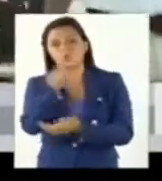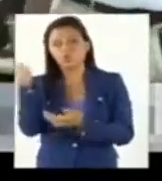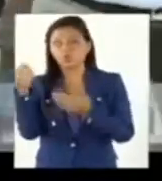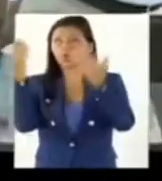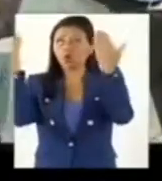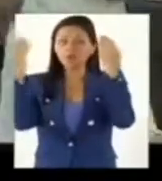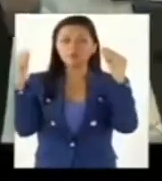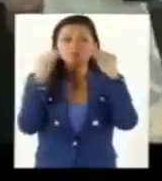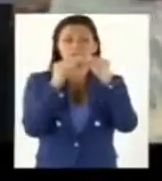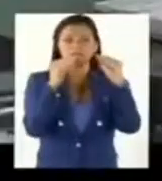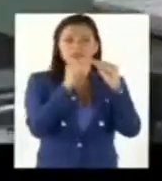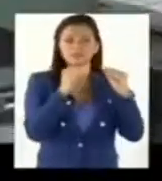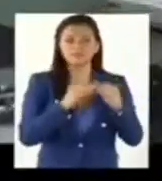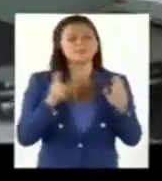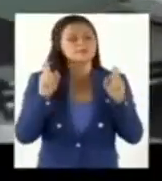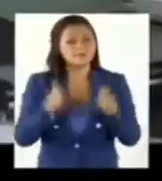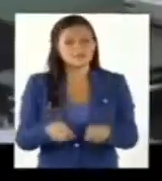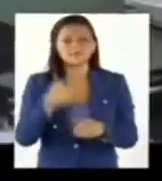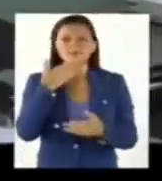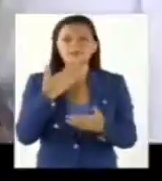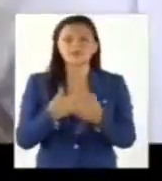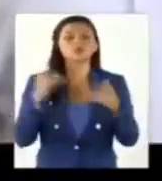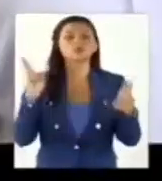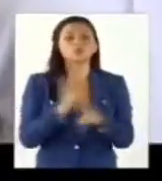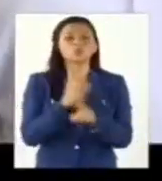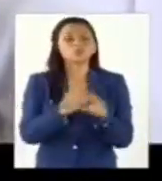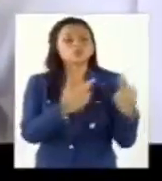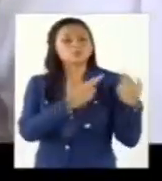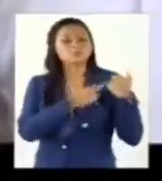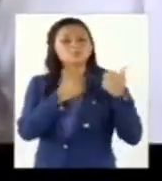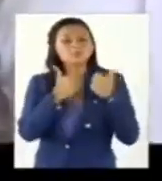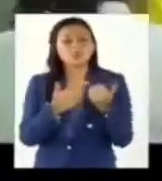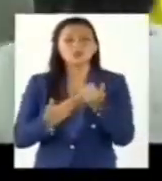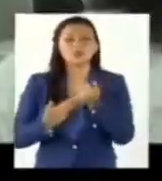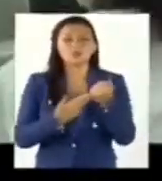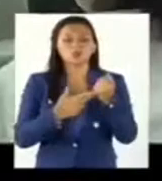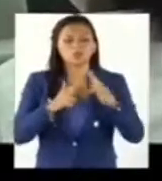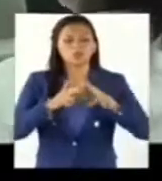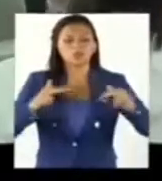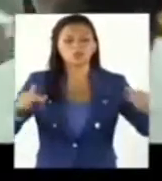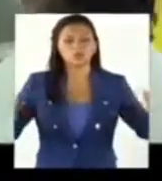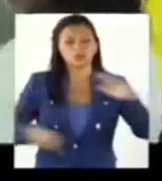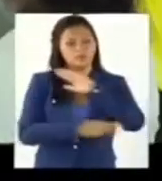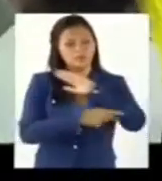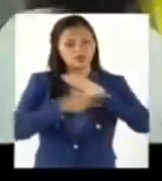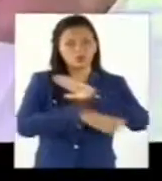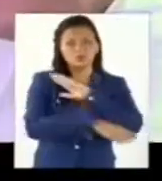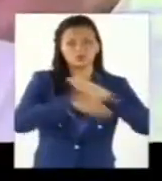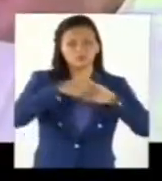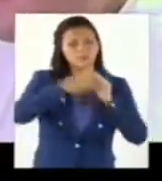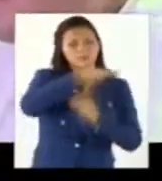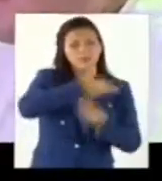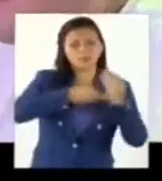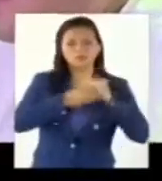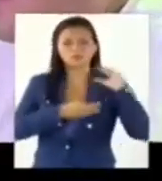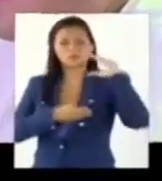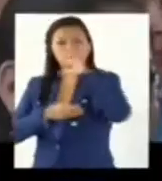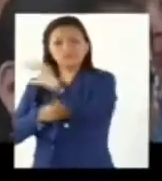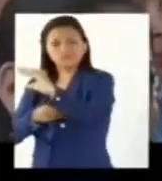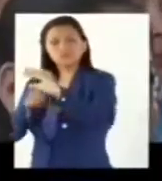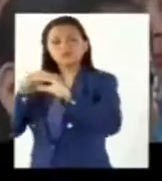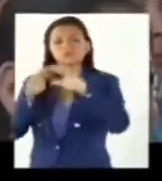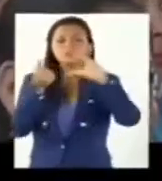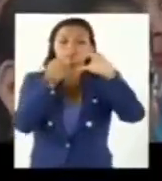Milenio y de otras obras en la Amazonía ha sido posible con el uso responsable de los recursos naturales no renovables como